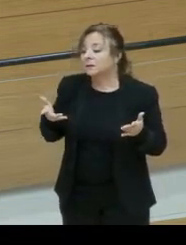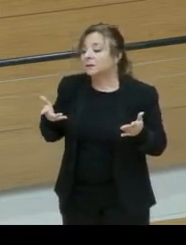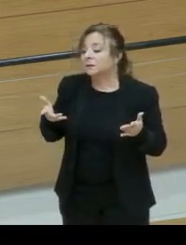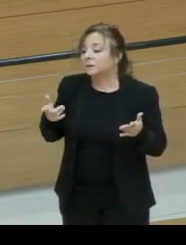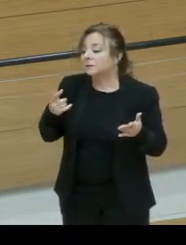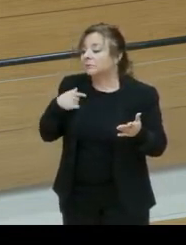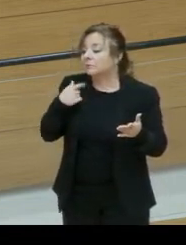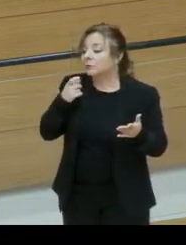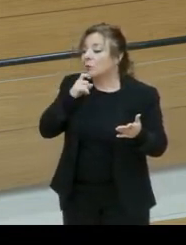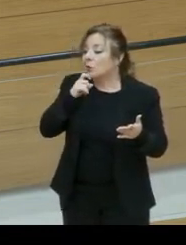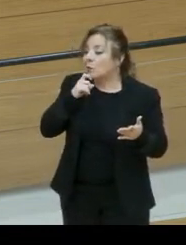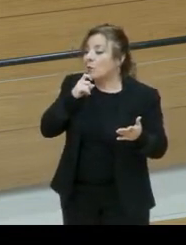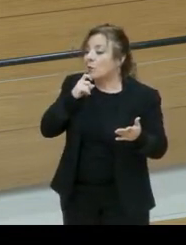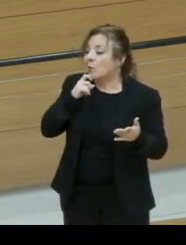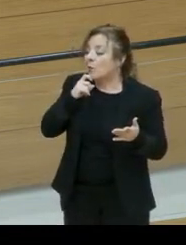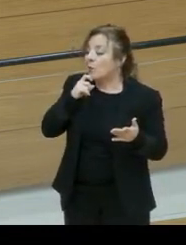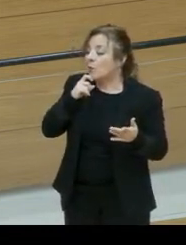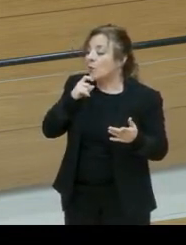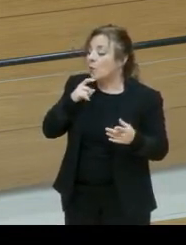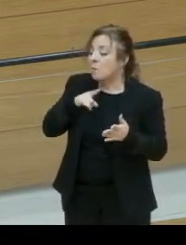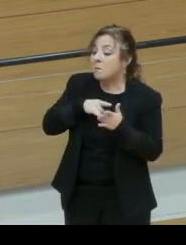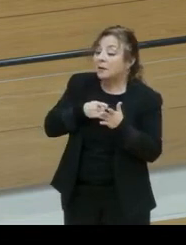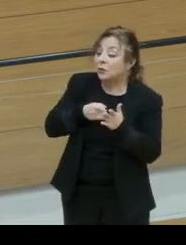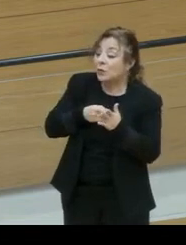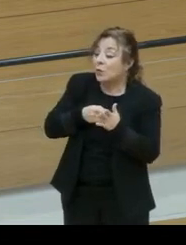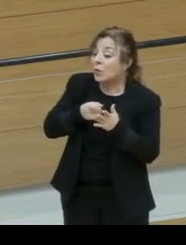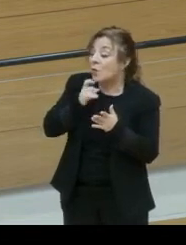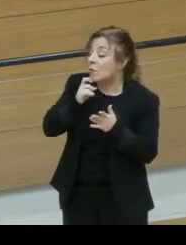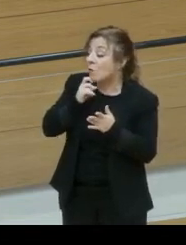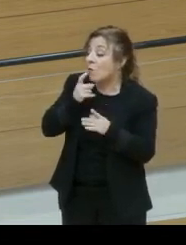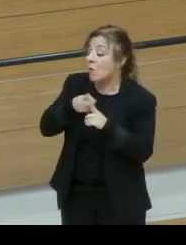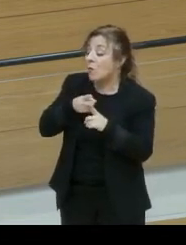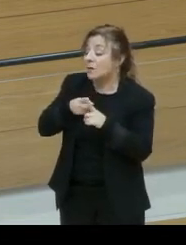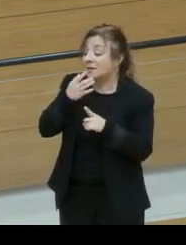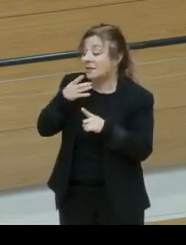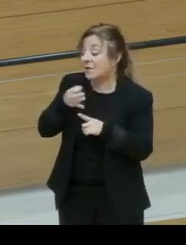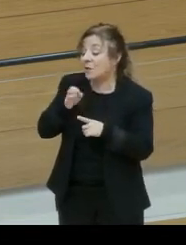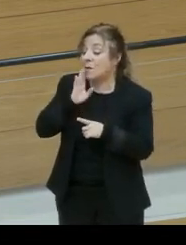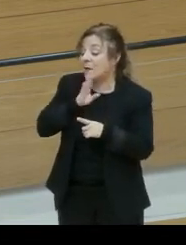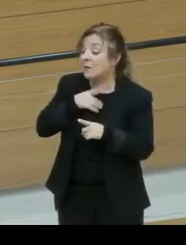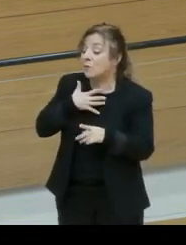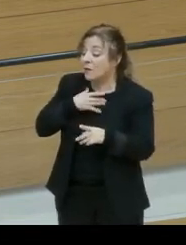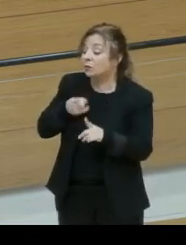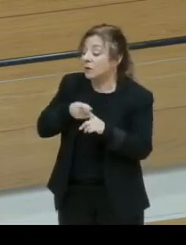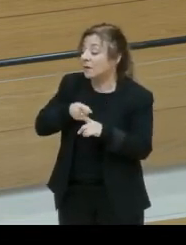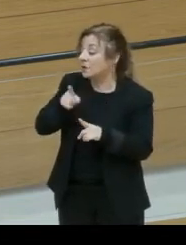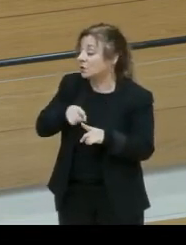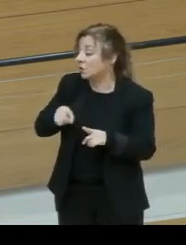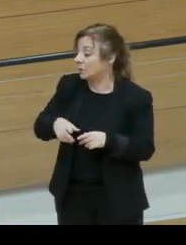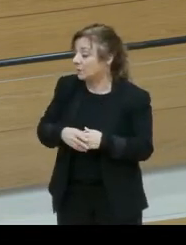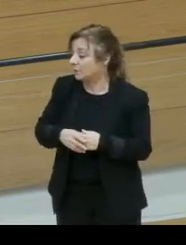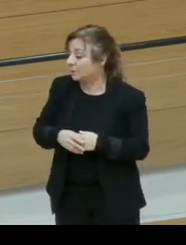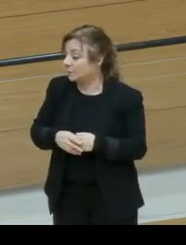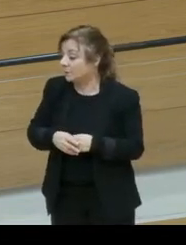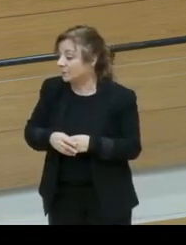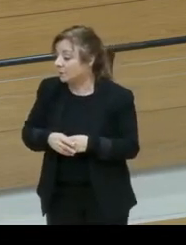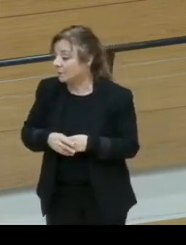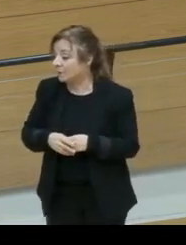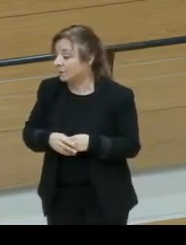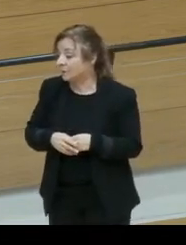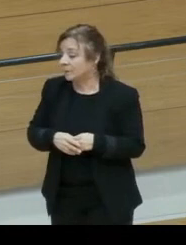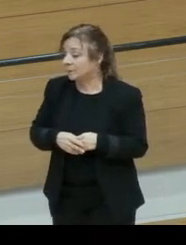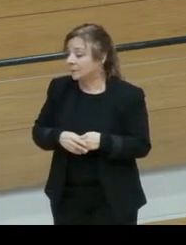la efectividad o qué otro método, si las células madres se podrían aplicar en este caso? Muchas